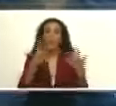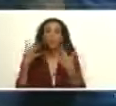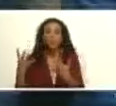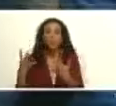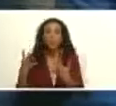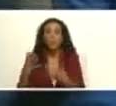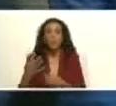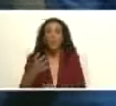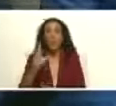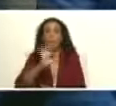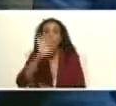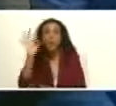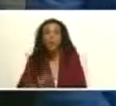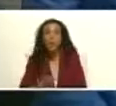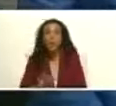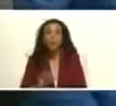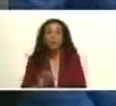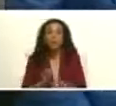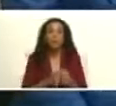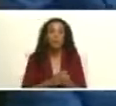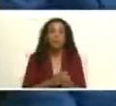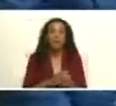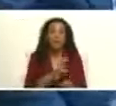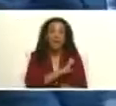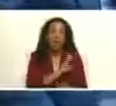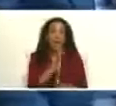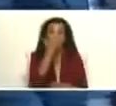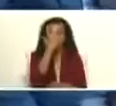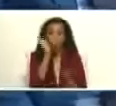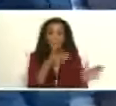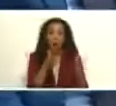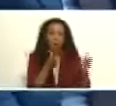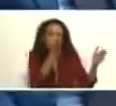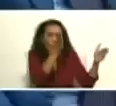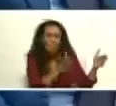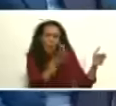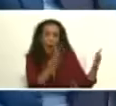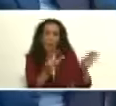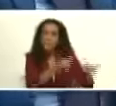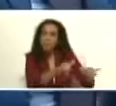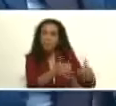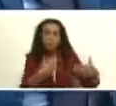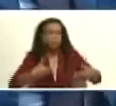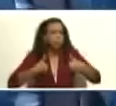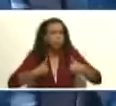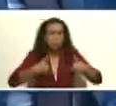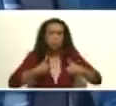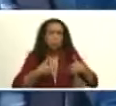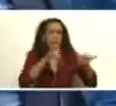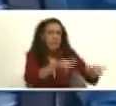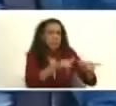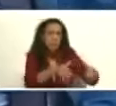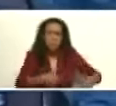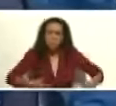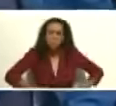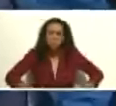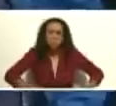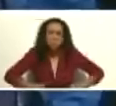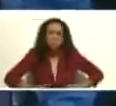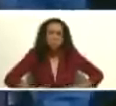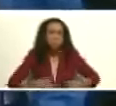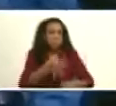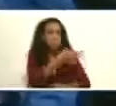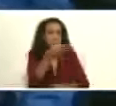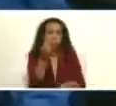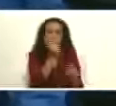3.93% en el tercer trimestre. Esfuerzo propio, heroico diría yo a veces, de gran